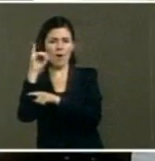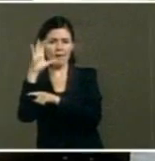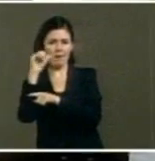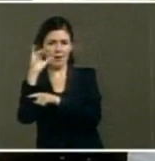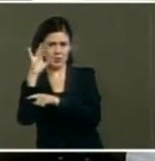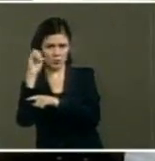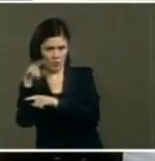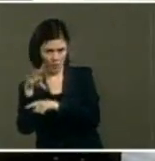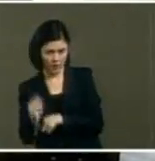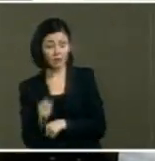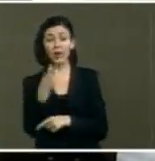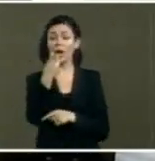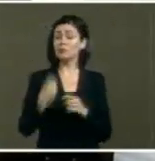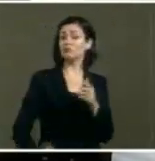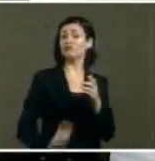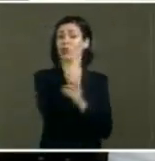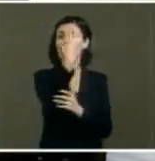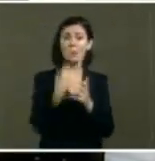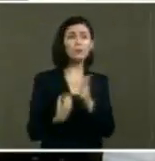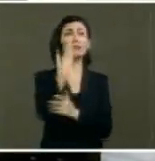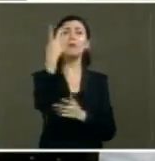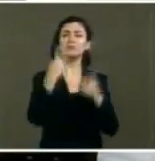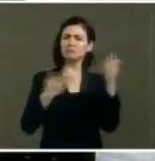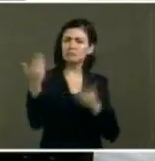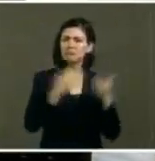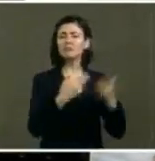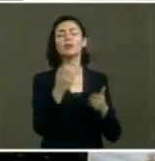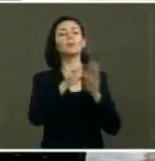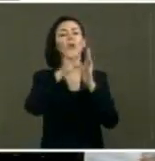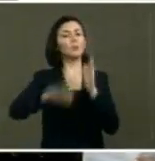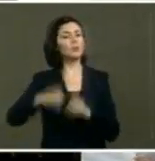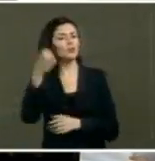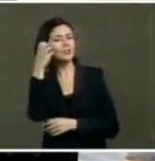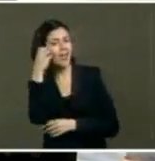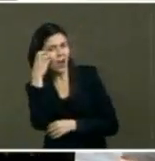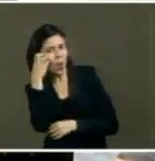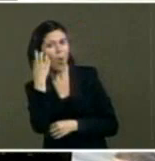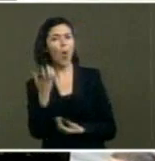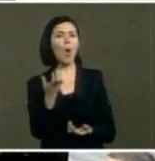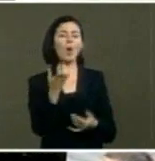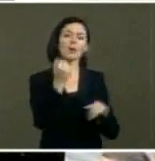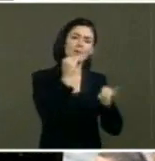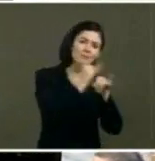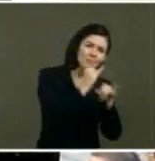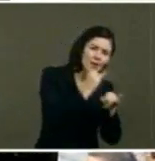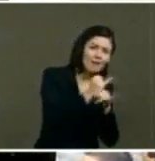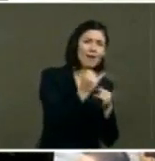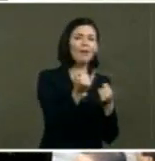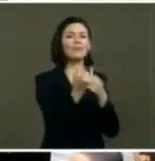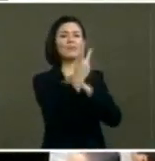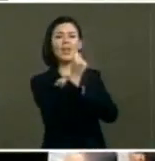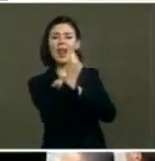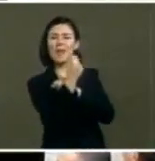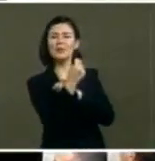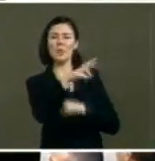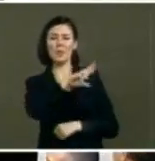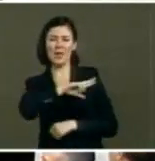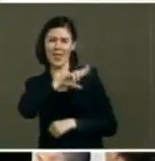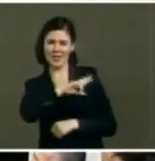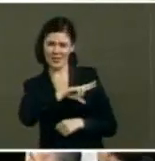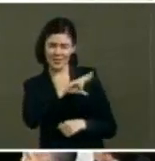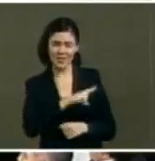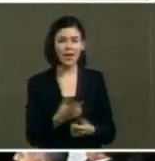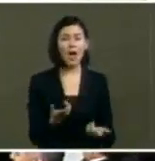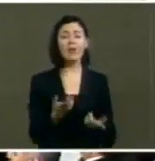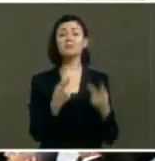la entrada de nuevos competidores. En telefonía móvil, en internet, en televisión de paga, los